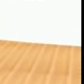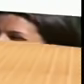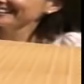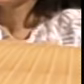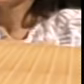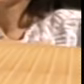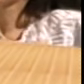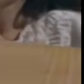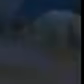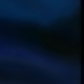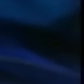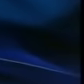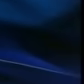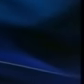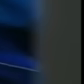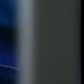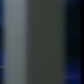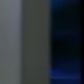Hechos.